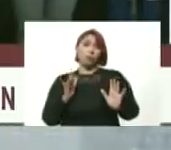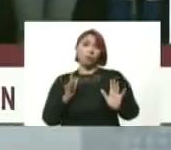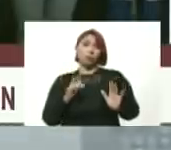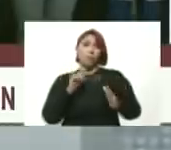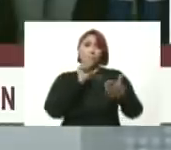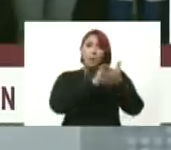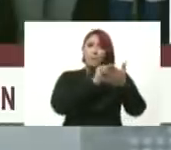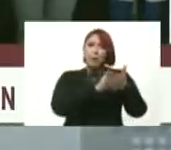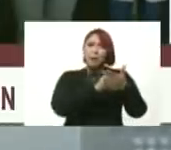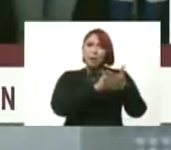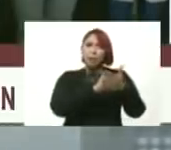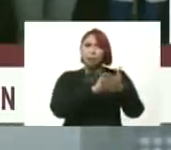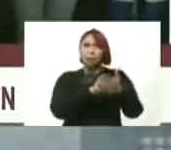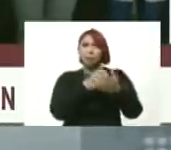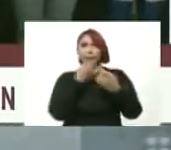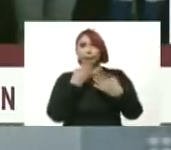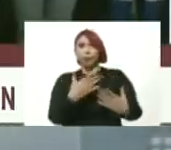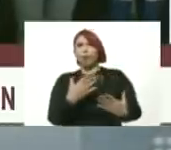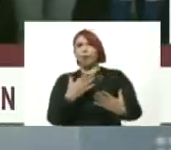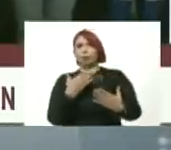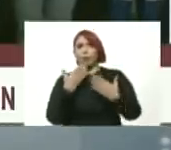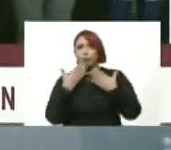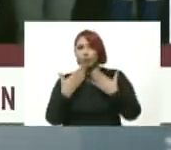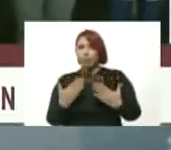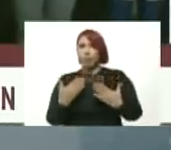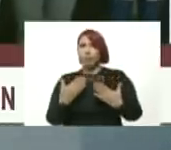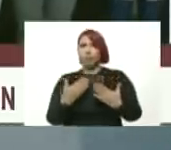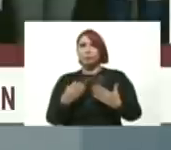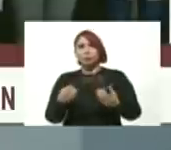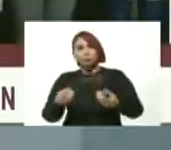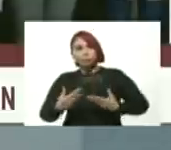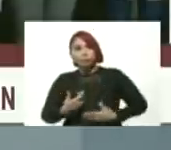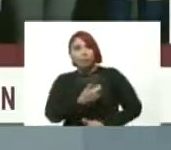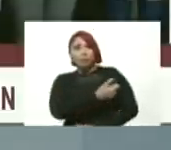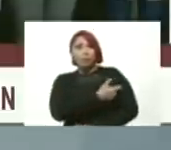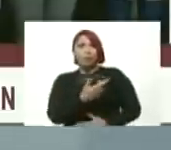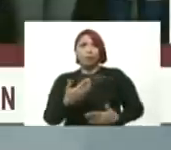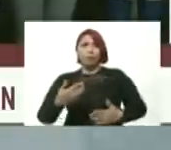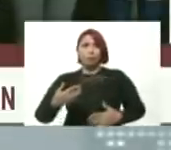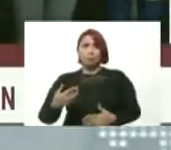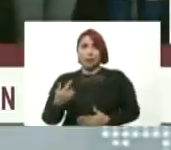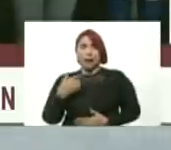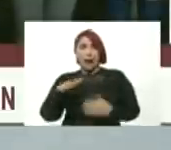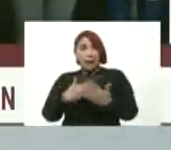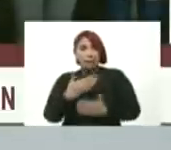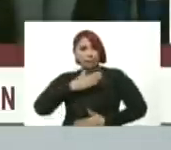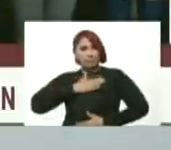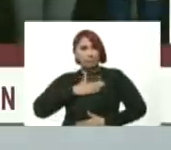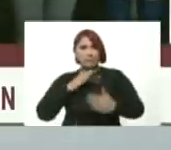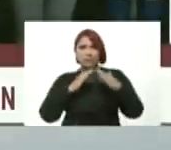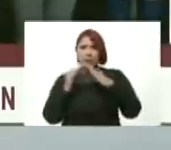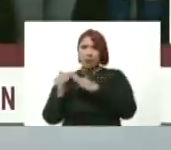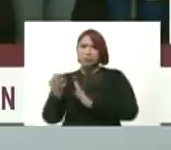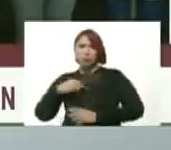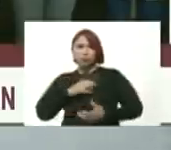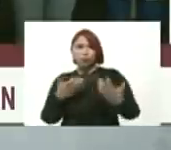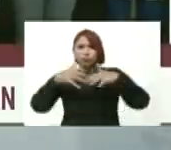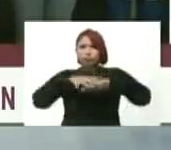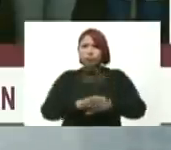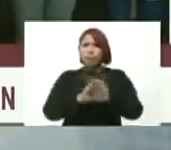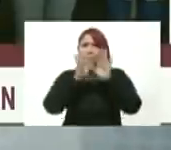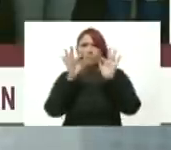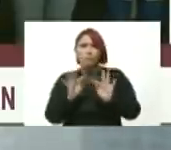y bueno lo agradece bueno me trajeron la vacuna a la propia casa y vamos combinando los métodos